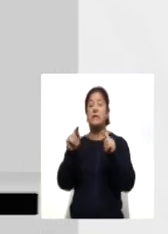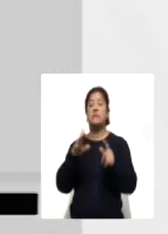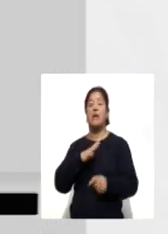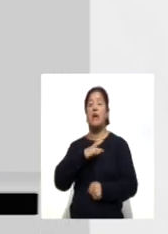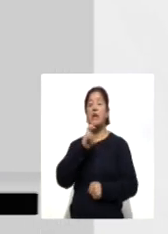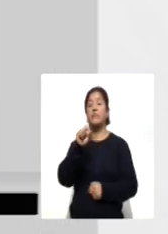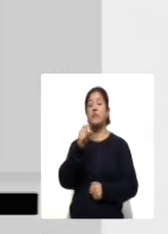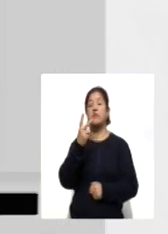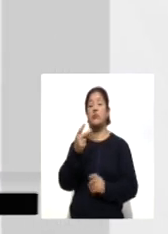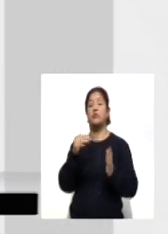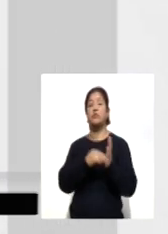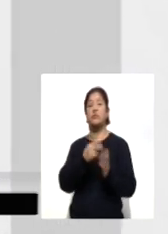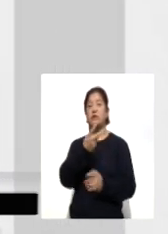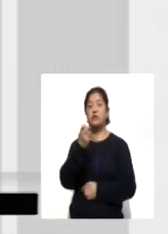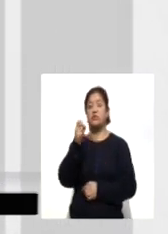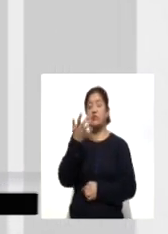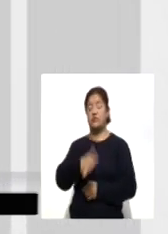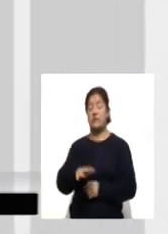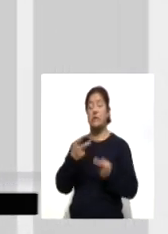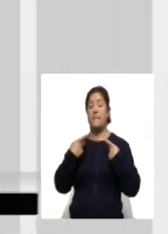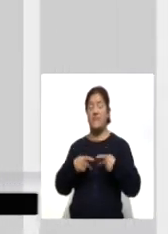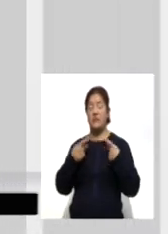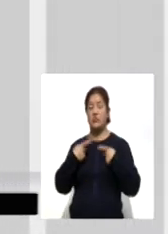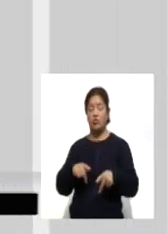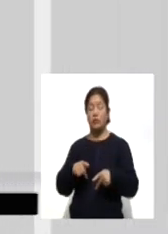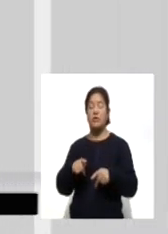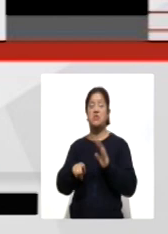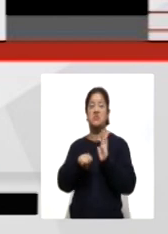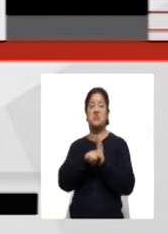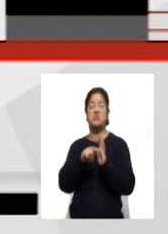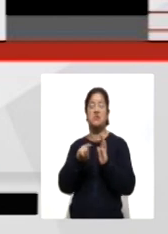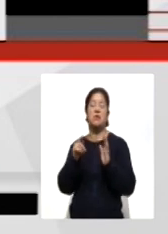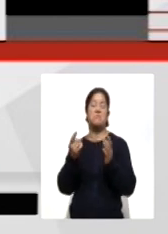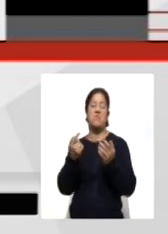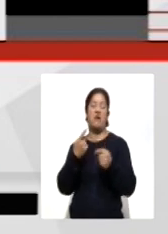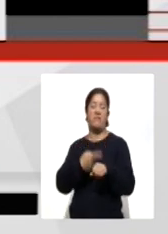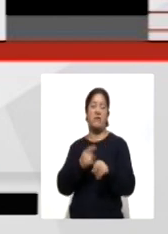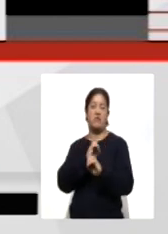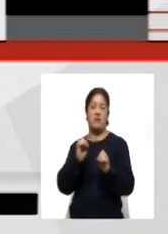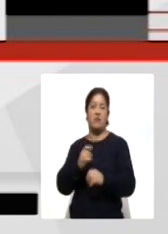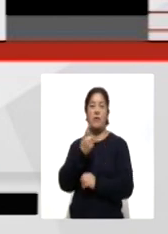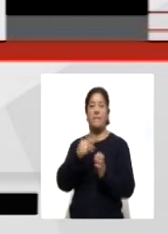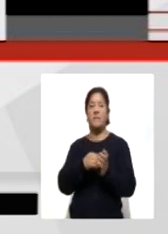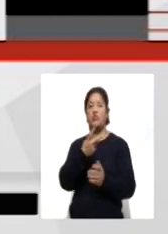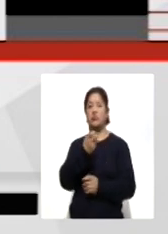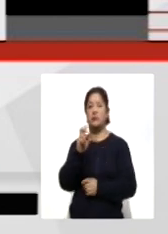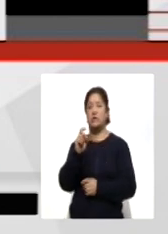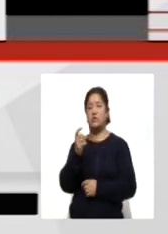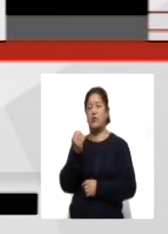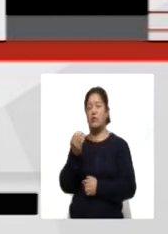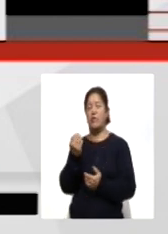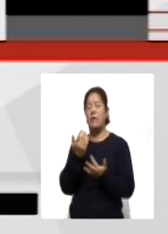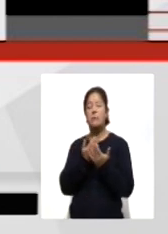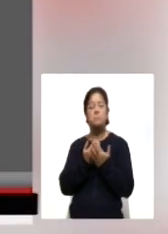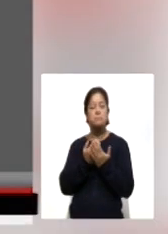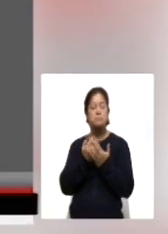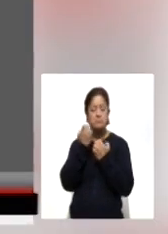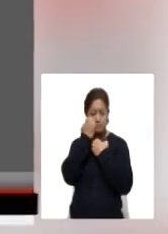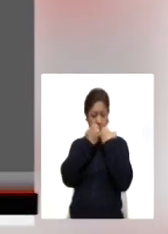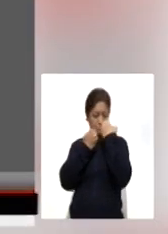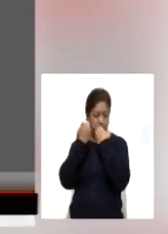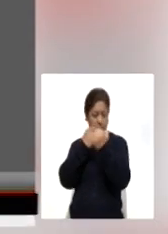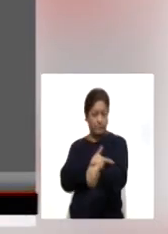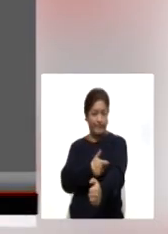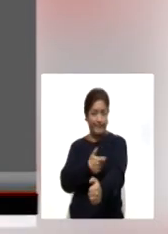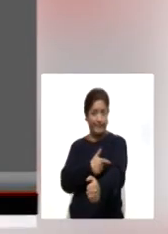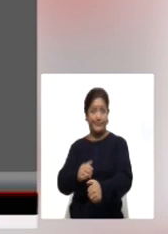hasta este momento 22.210 casos negativos y 1.239 se encuentran en espera de resultado. Del total